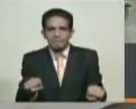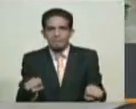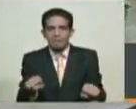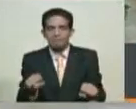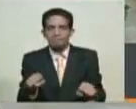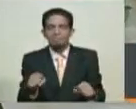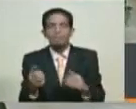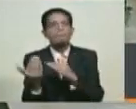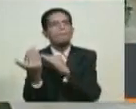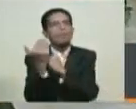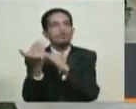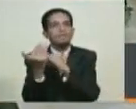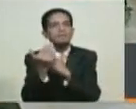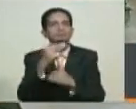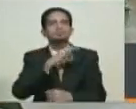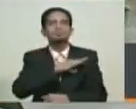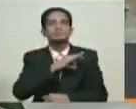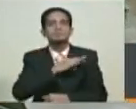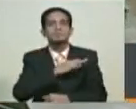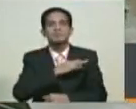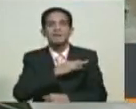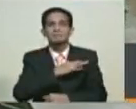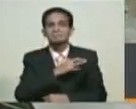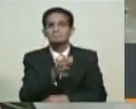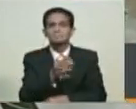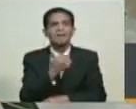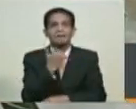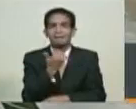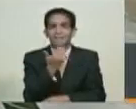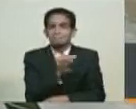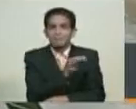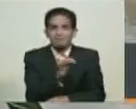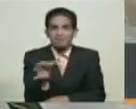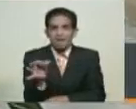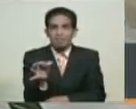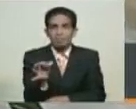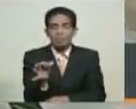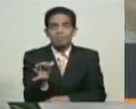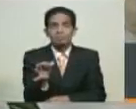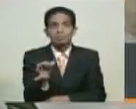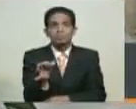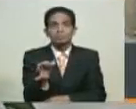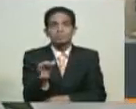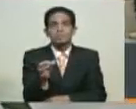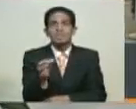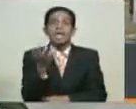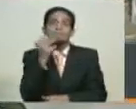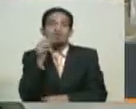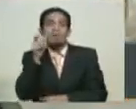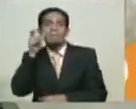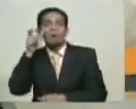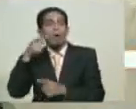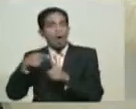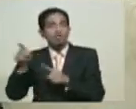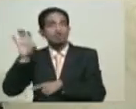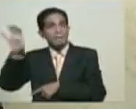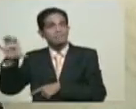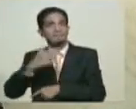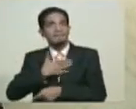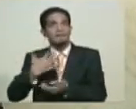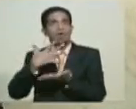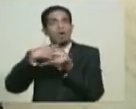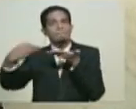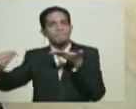social envidiable y lo vamos a mejorar mucho más con nuevas ideas que ya a partir de ahora, el 1 de junio,